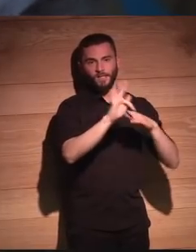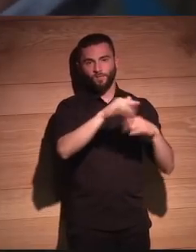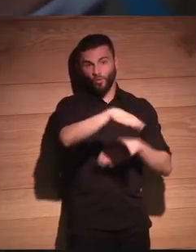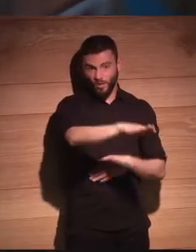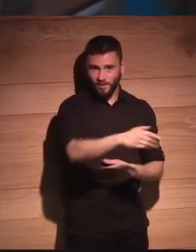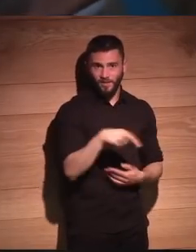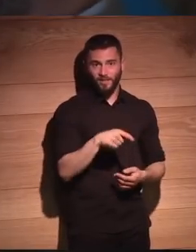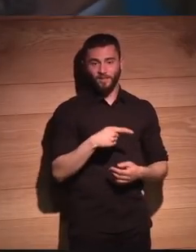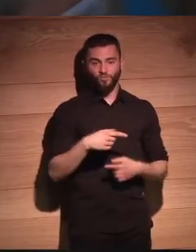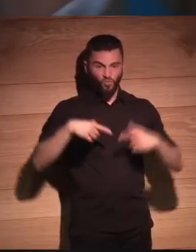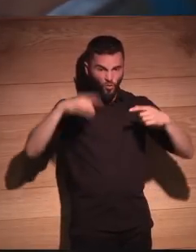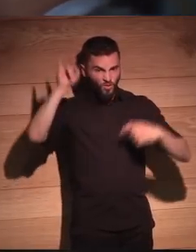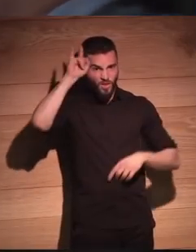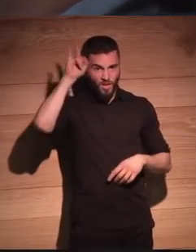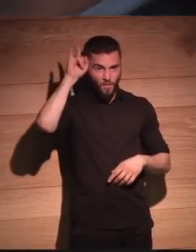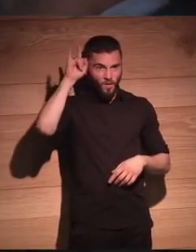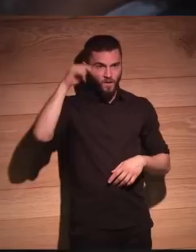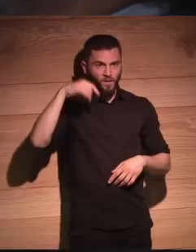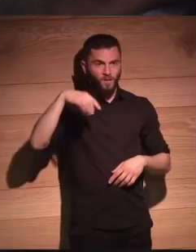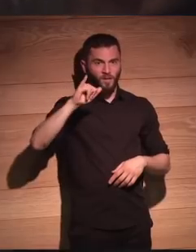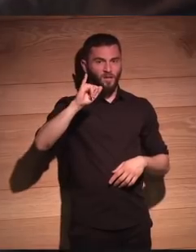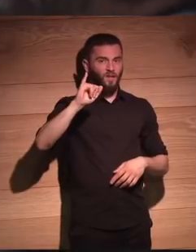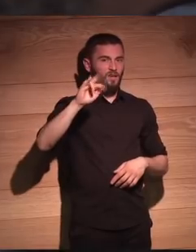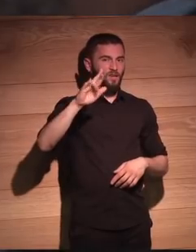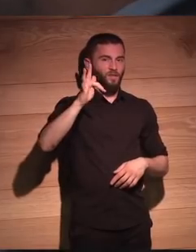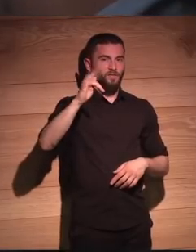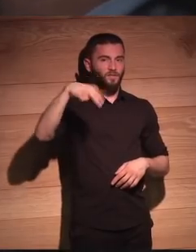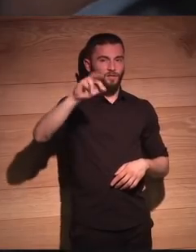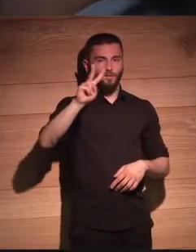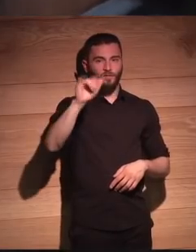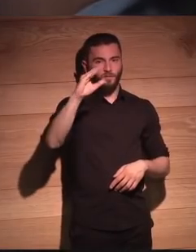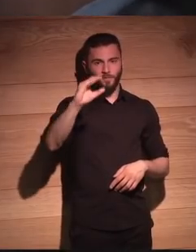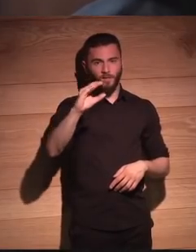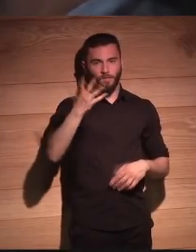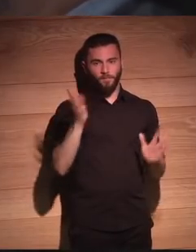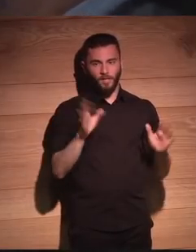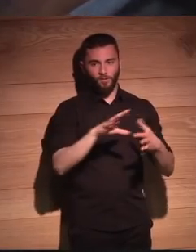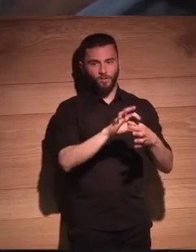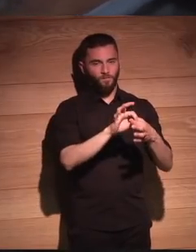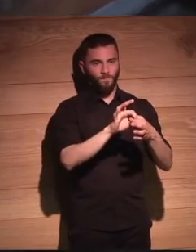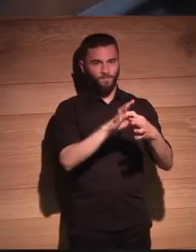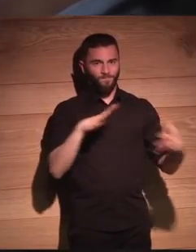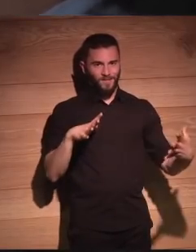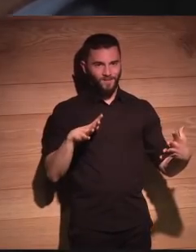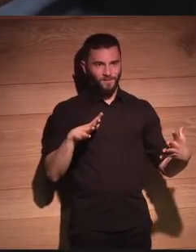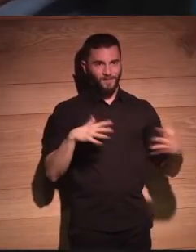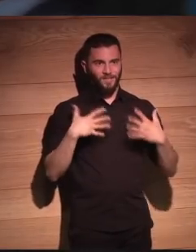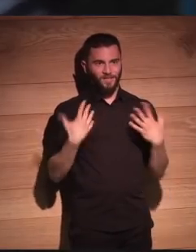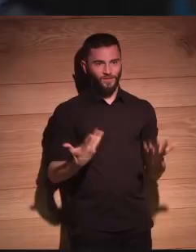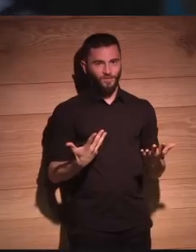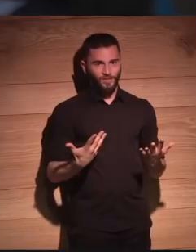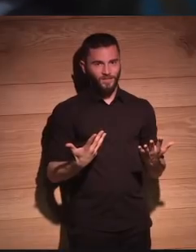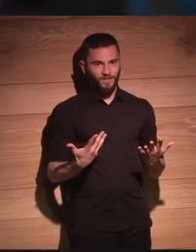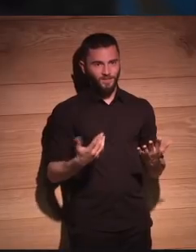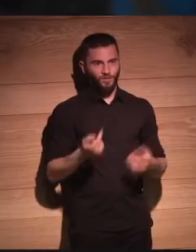Bernie Wrightson. Después tú leías el interior, que era de Irv Novick, y no tenía absolutamente nada que ver con el exterior. Así que no fue...